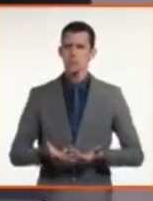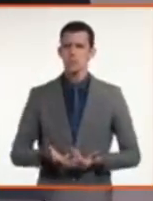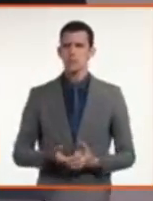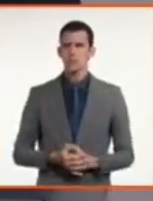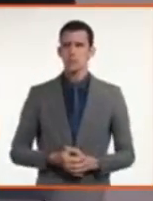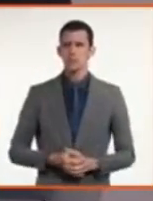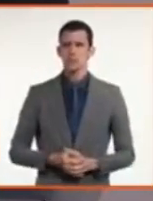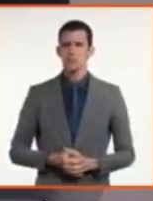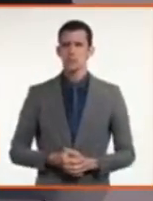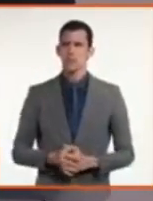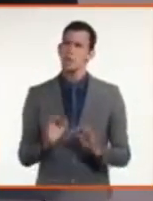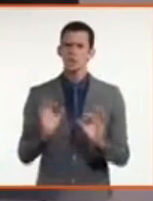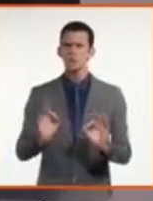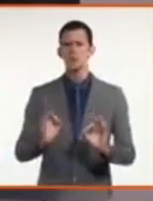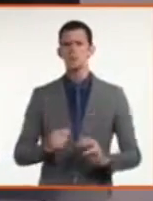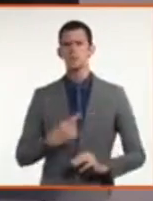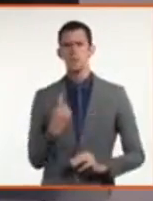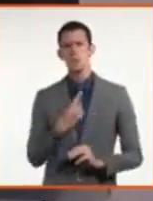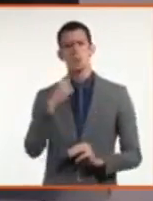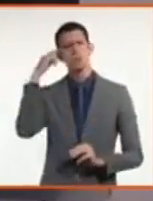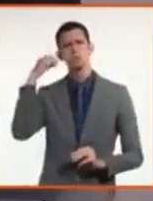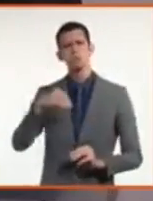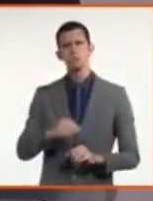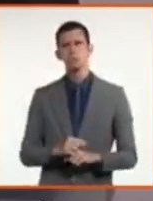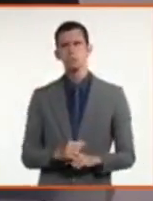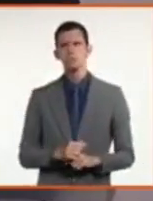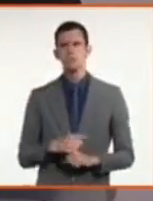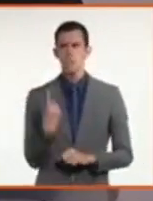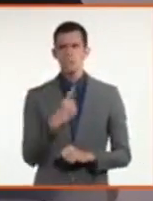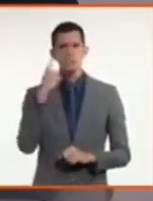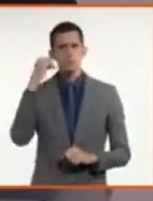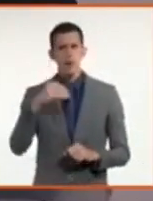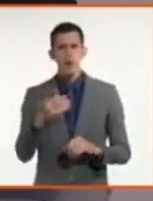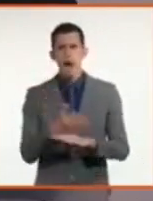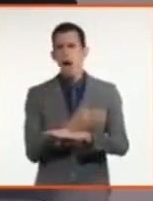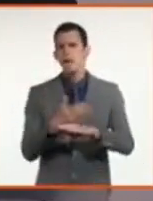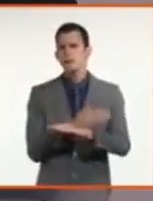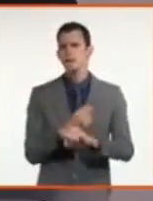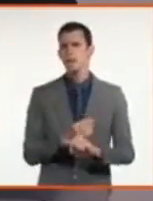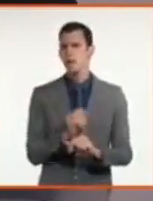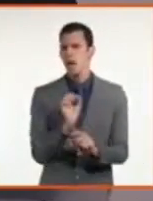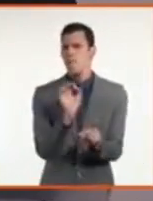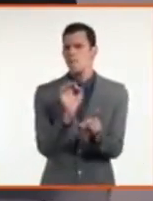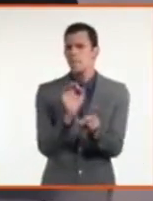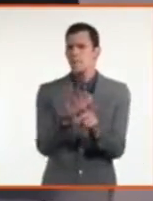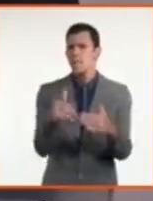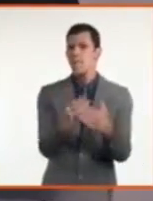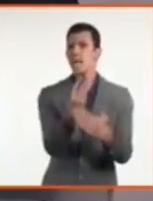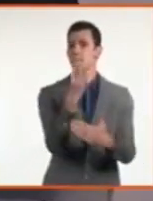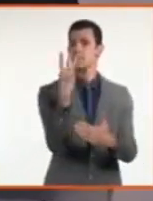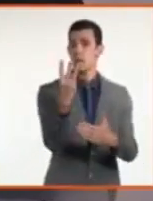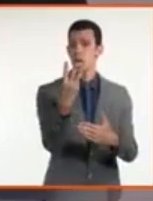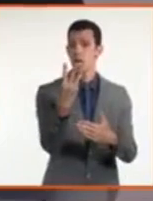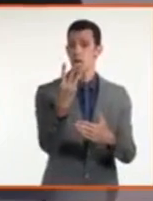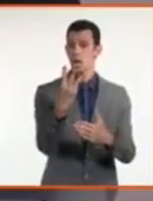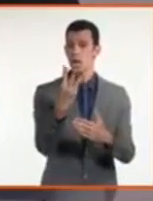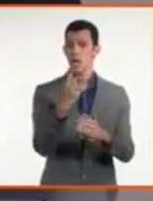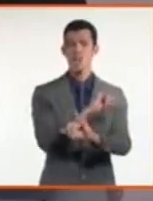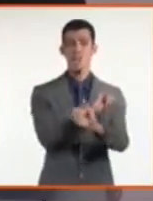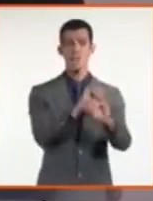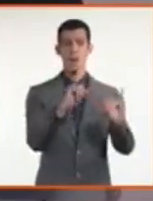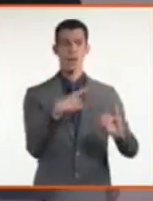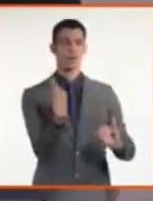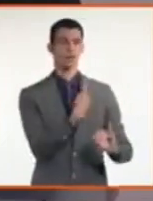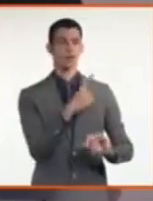funcionamiento de los mercados nosotros sí desde que planteamos que vemos solamente a comprar y los ratifico y